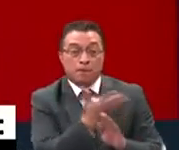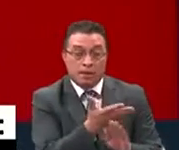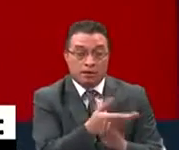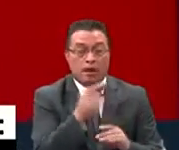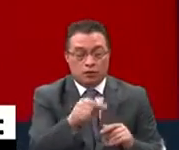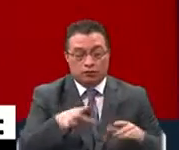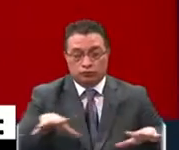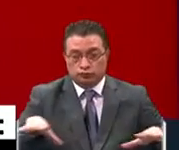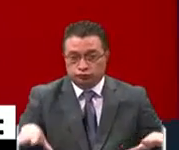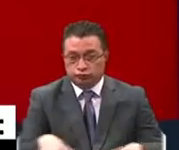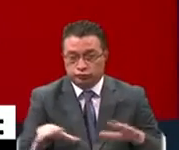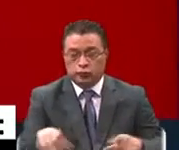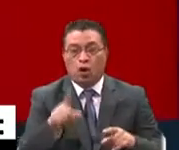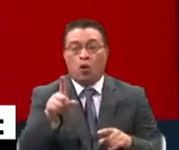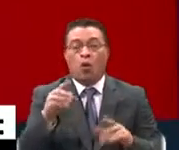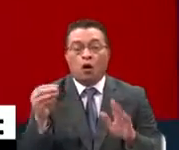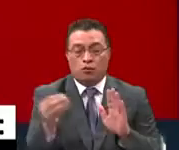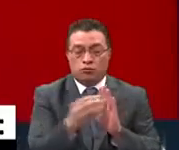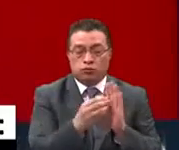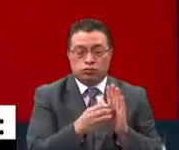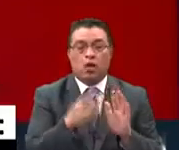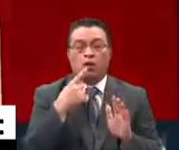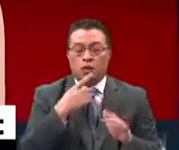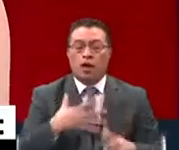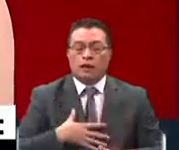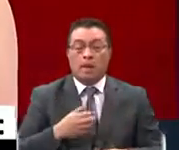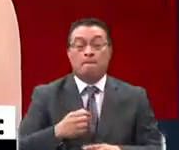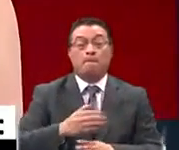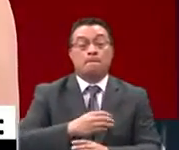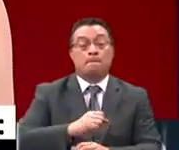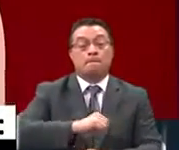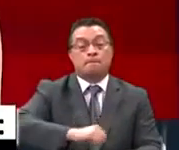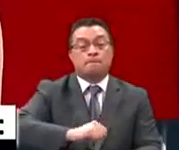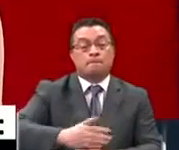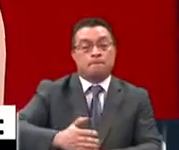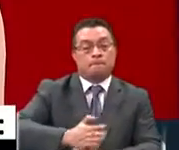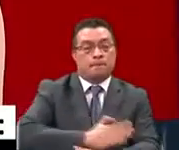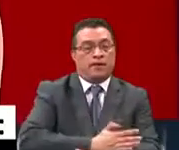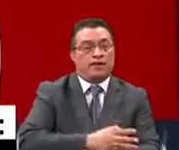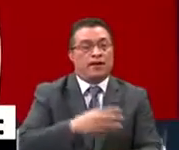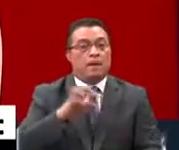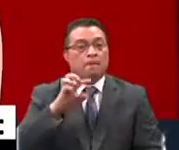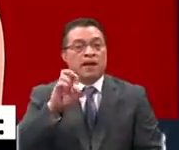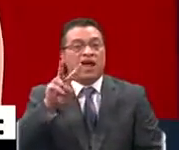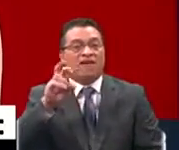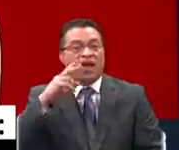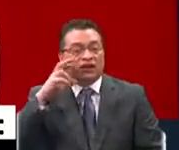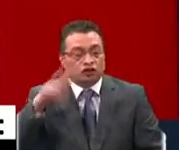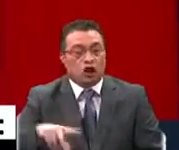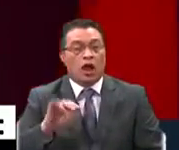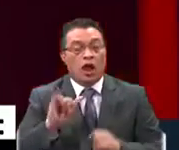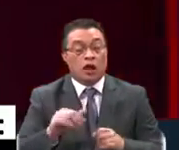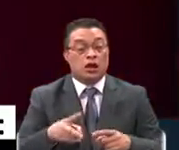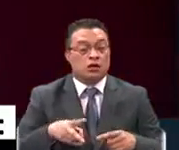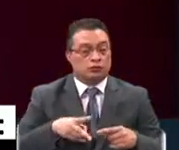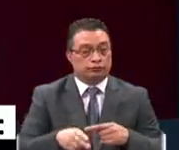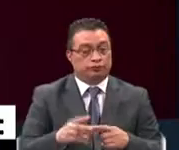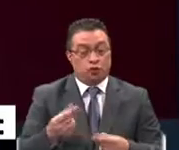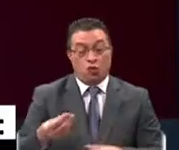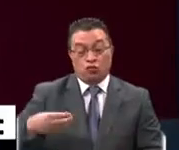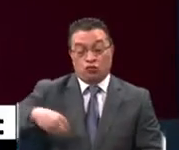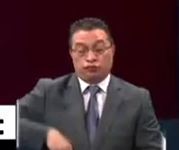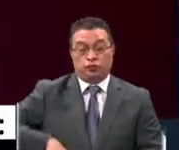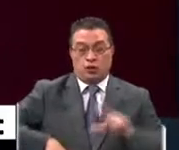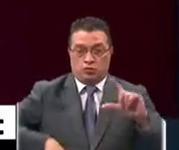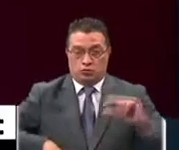es movilizar un elemento de carácter, insisto, preventivo, y uno que limita de alguna forma el porte y